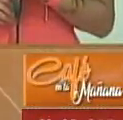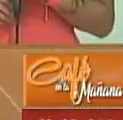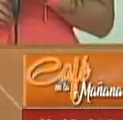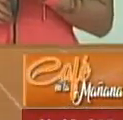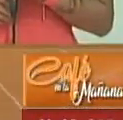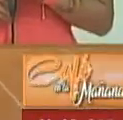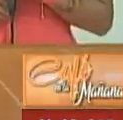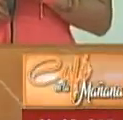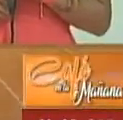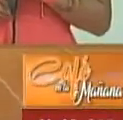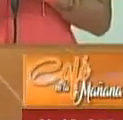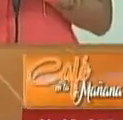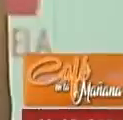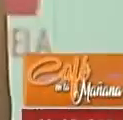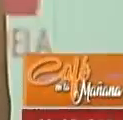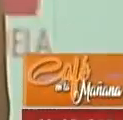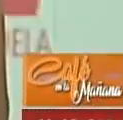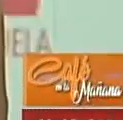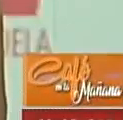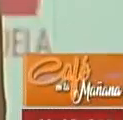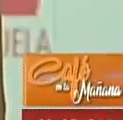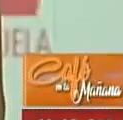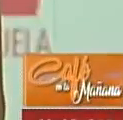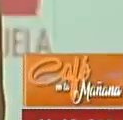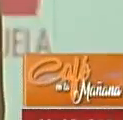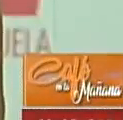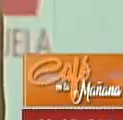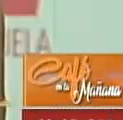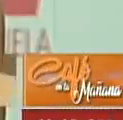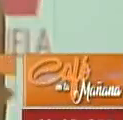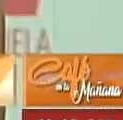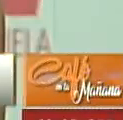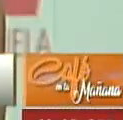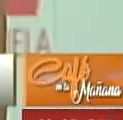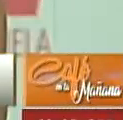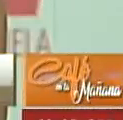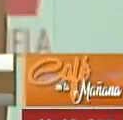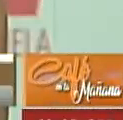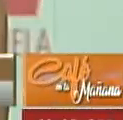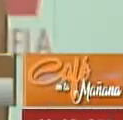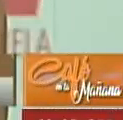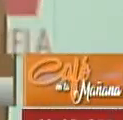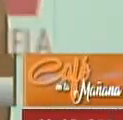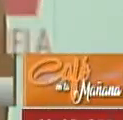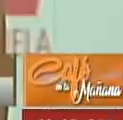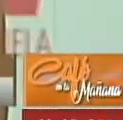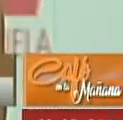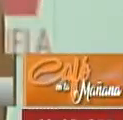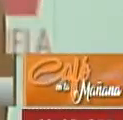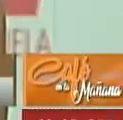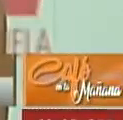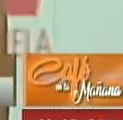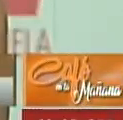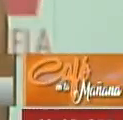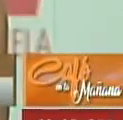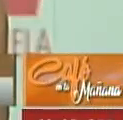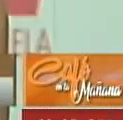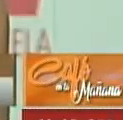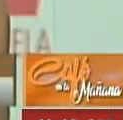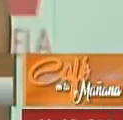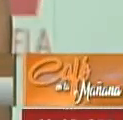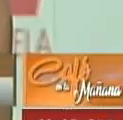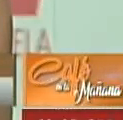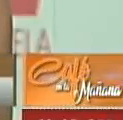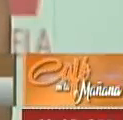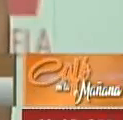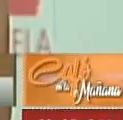buenos días. Muy buenos días, agradecemos por el contacto informativo. A esta hora inicia la rueda de prensa del Partido